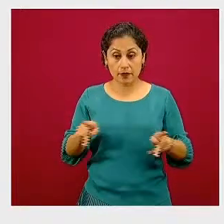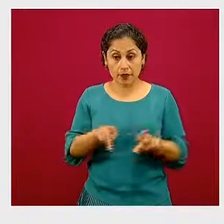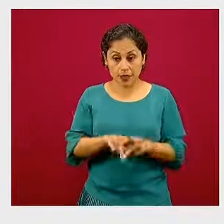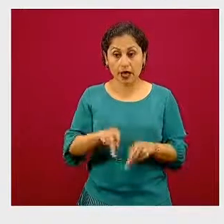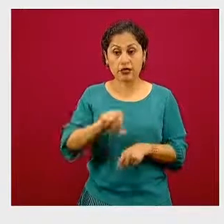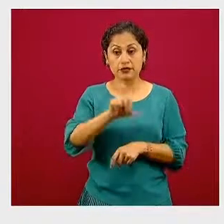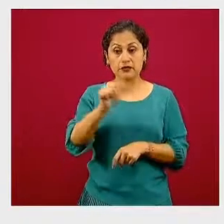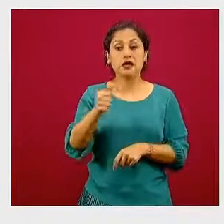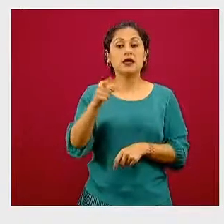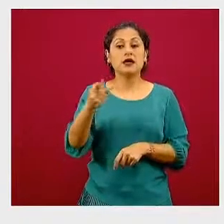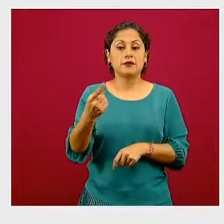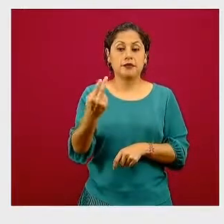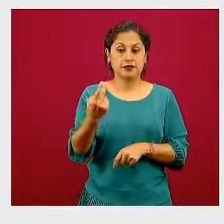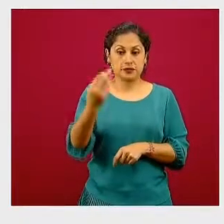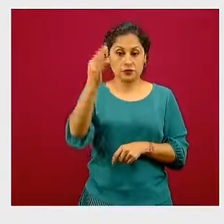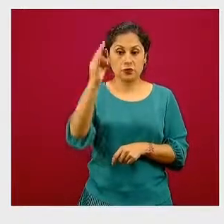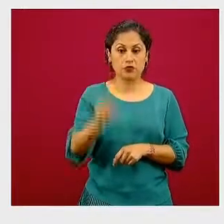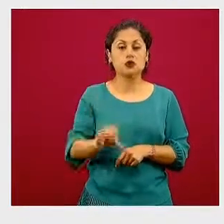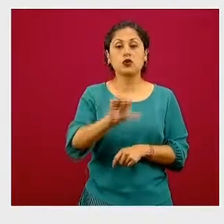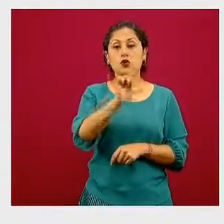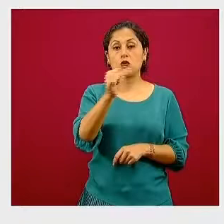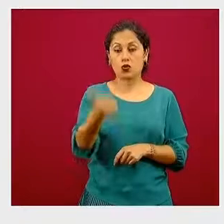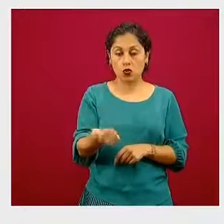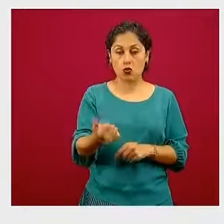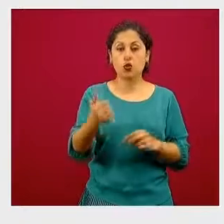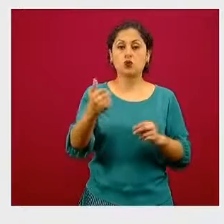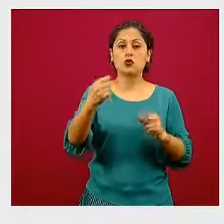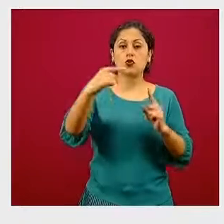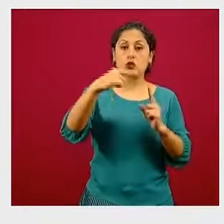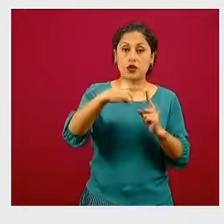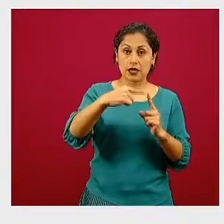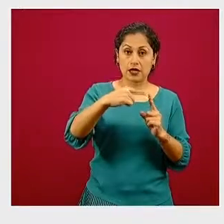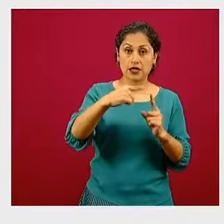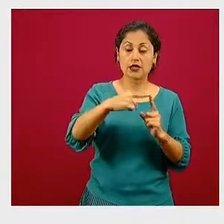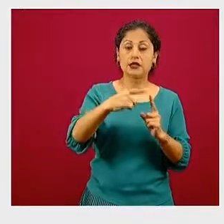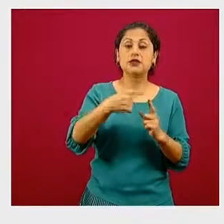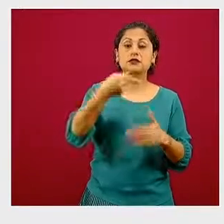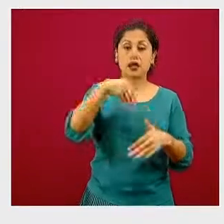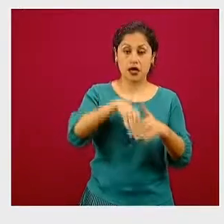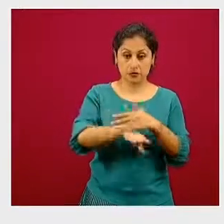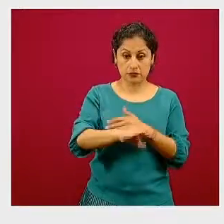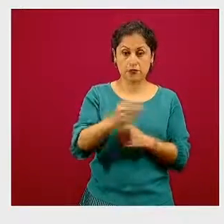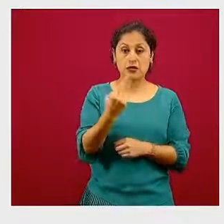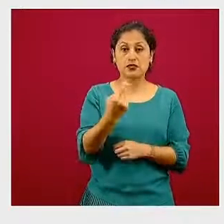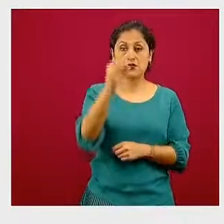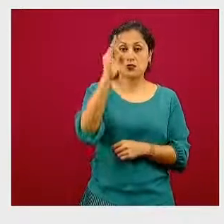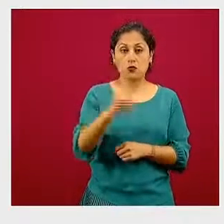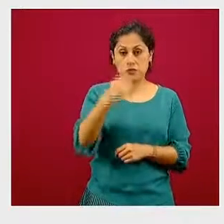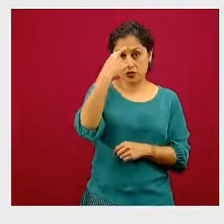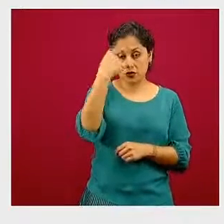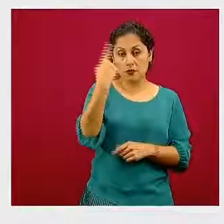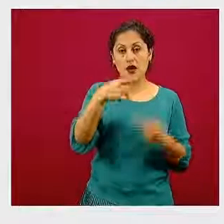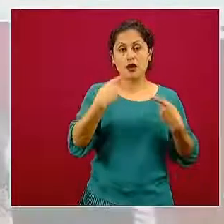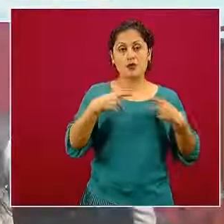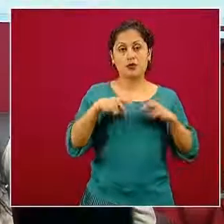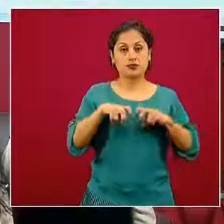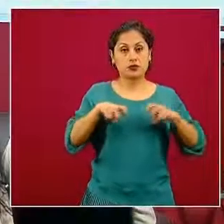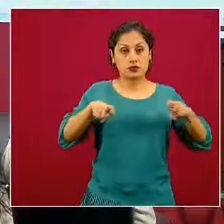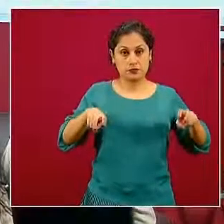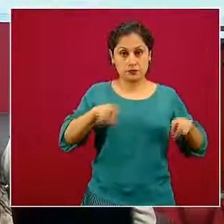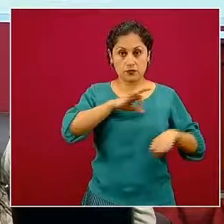las iglesias, para que también al dispersar donde se sientan las personas se pueda tener esta sana distancia